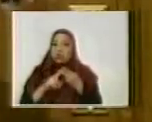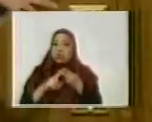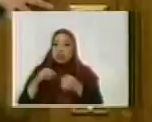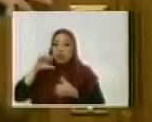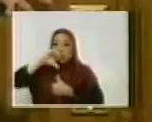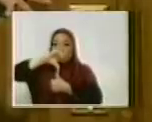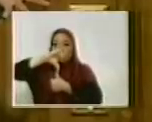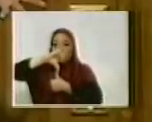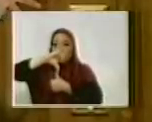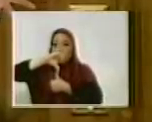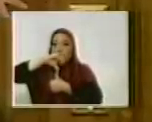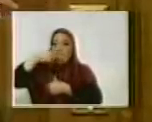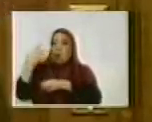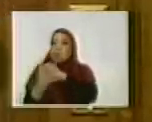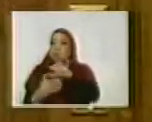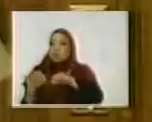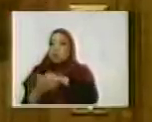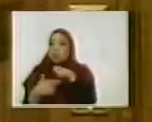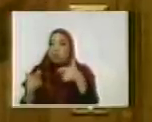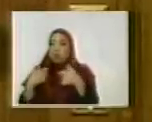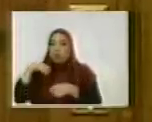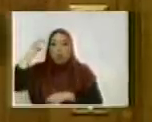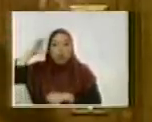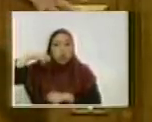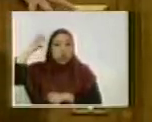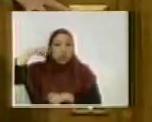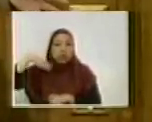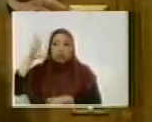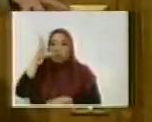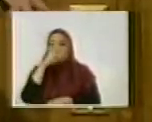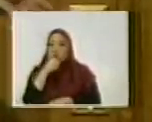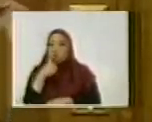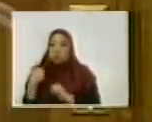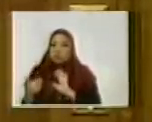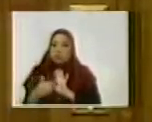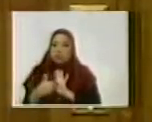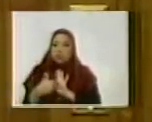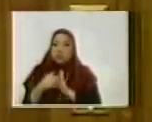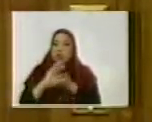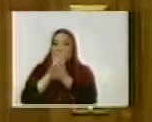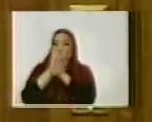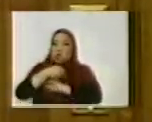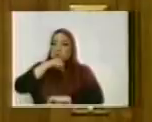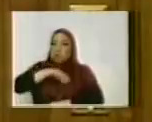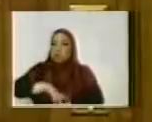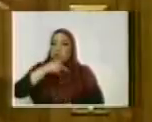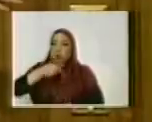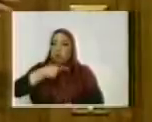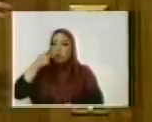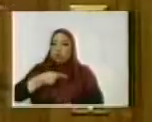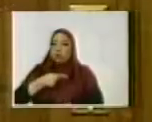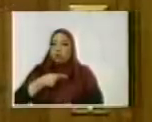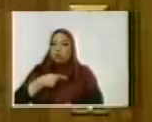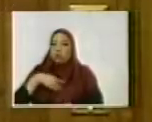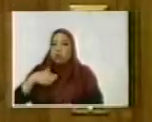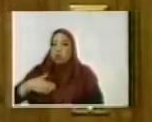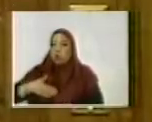Centroamérica, hacia la Europa. La Europa no tiene nada que dar, se agotó histórica y políticamente. El Medio